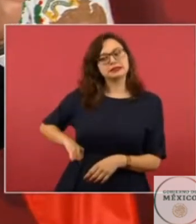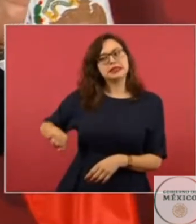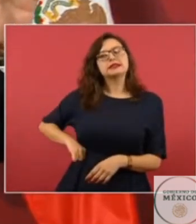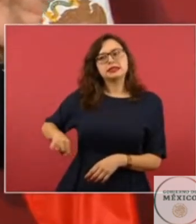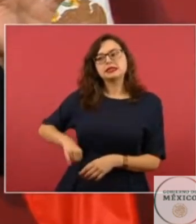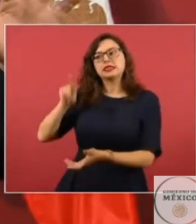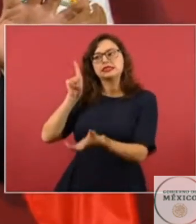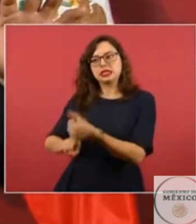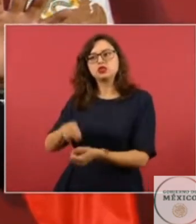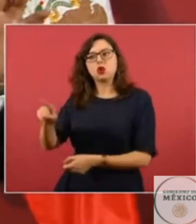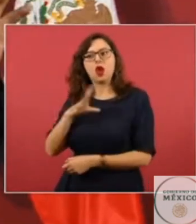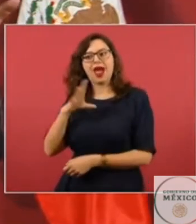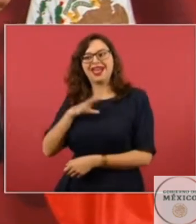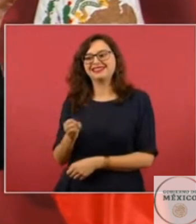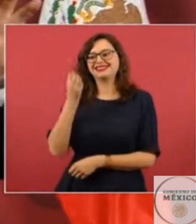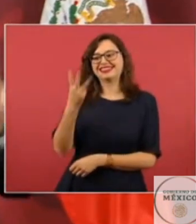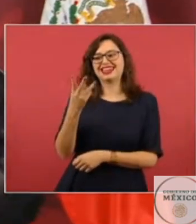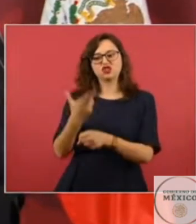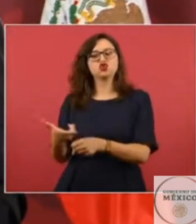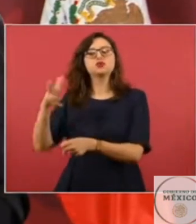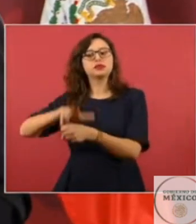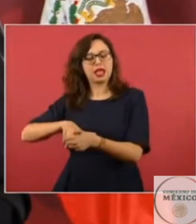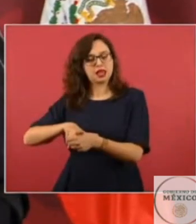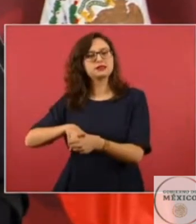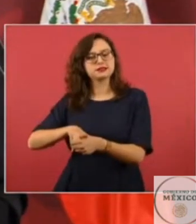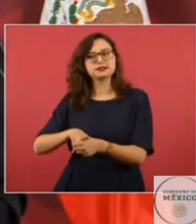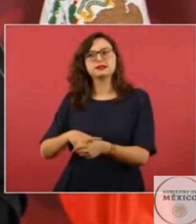sistema de salud que se creó